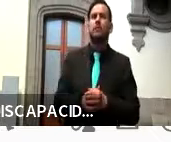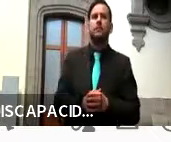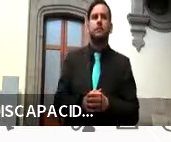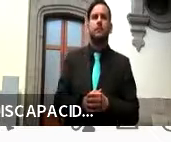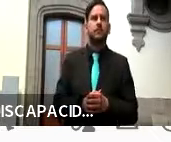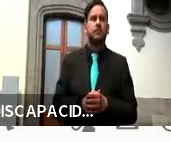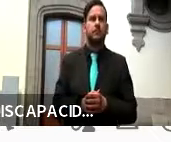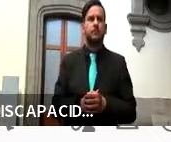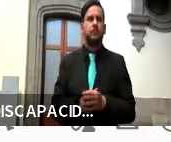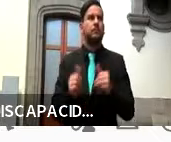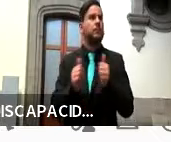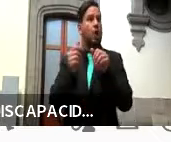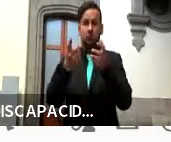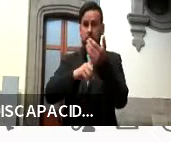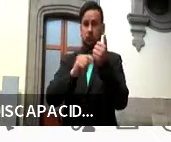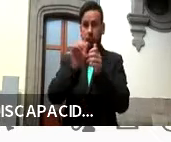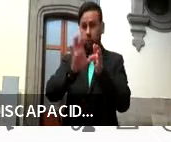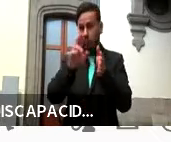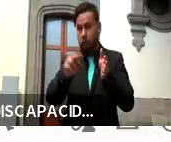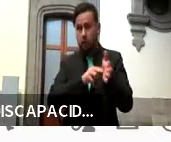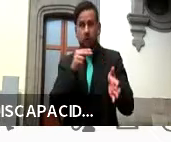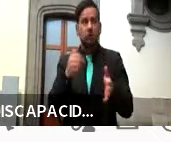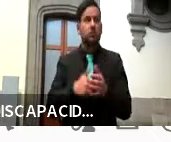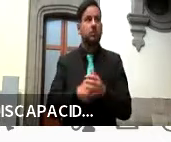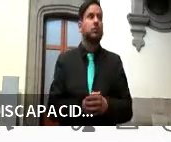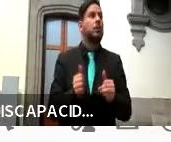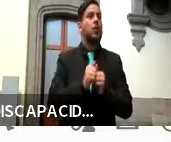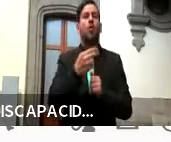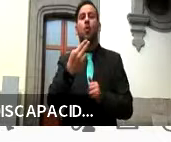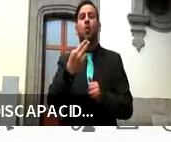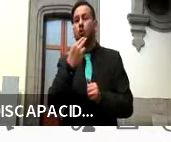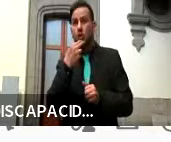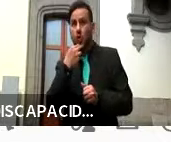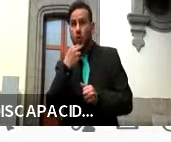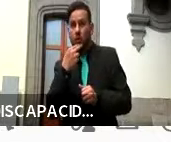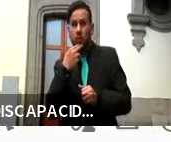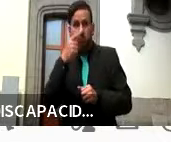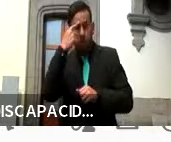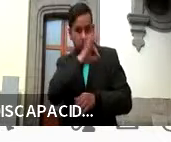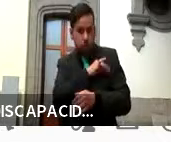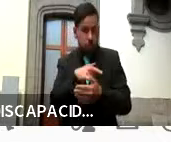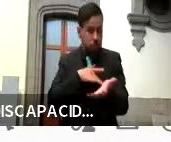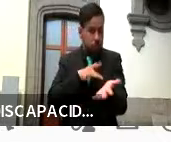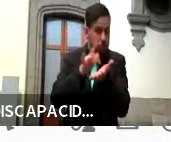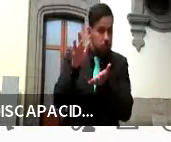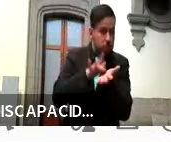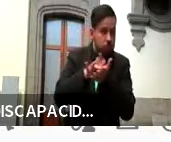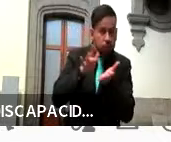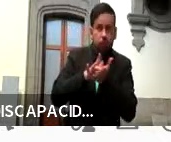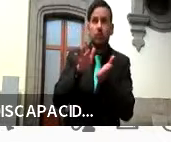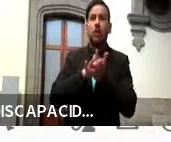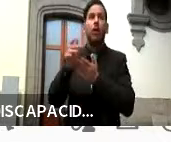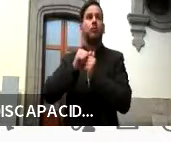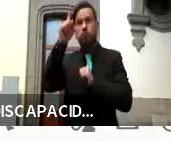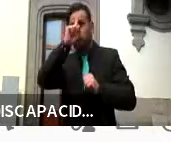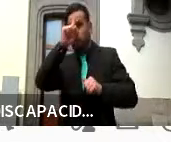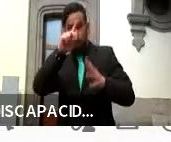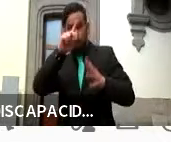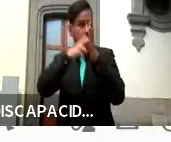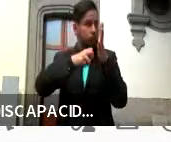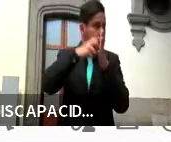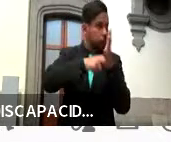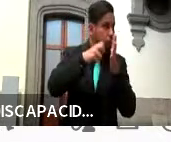de la convención y también utilizando o apoyándose en las recomendaciones que han emitido